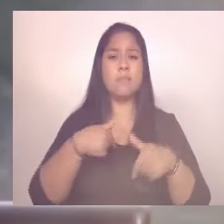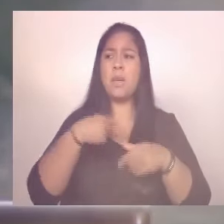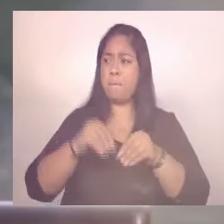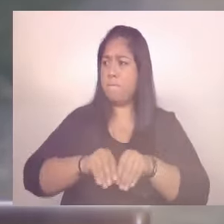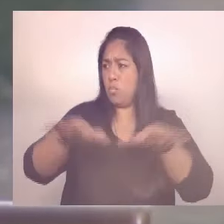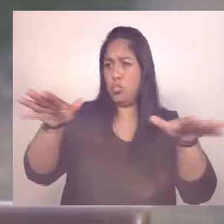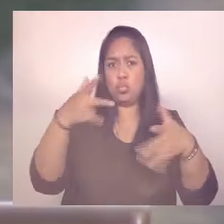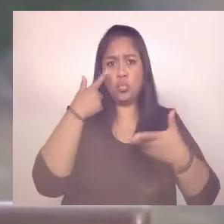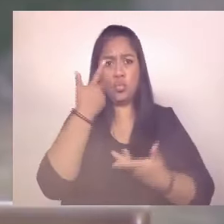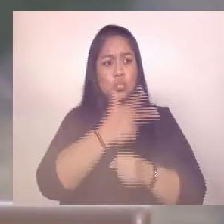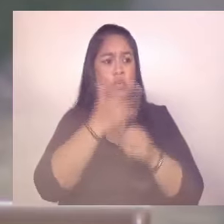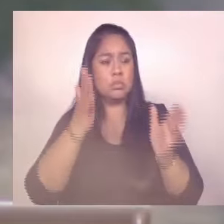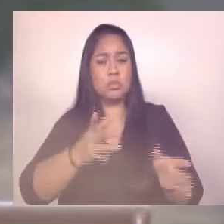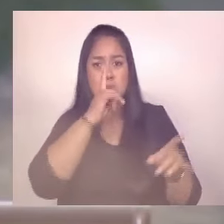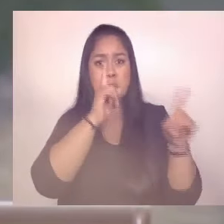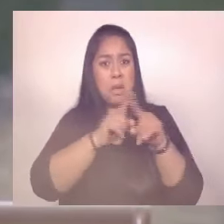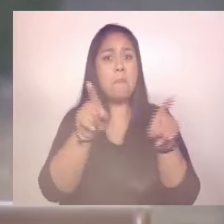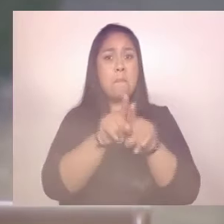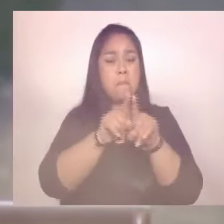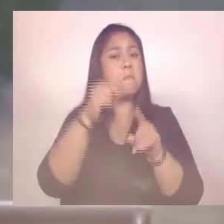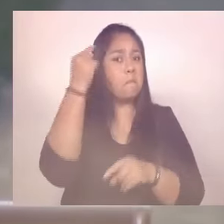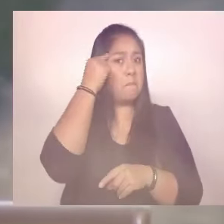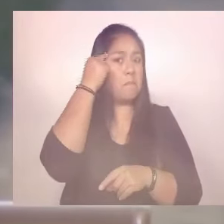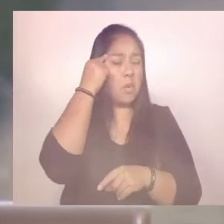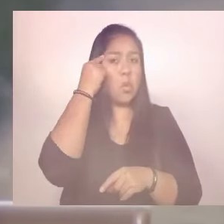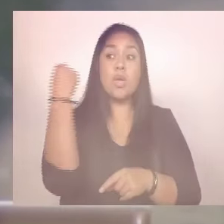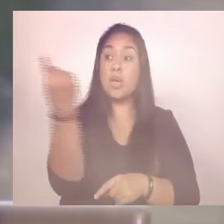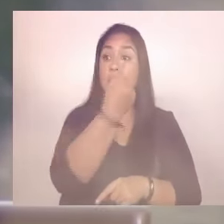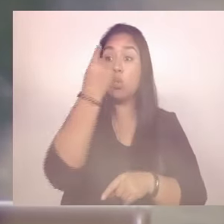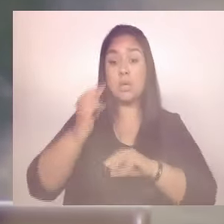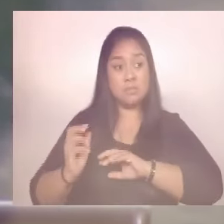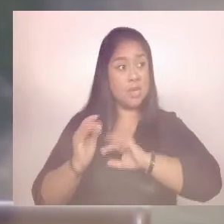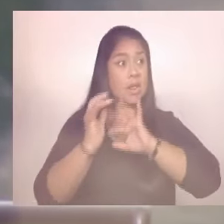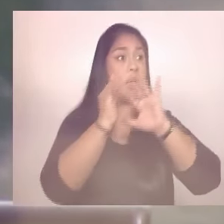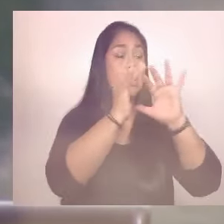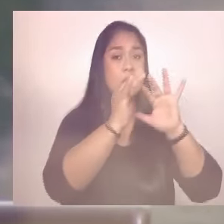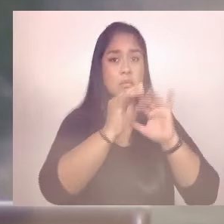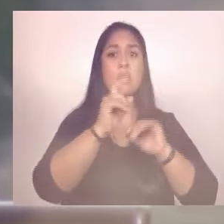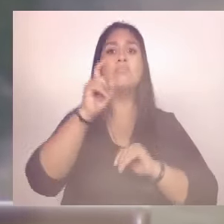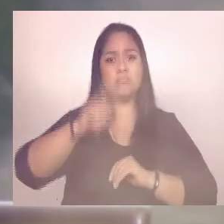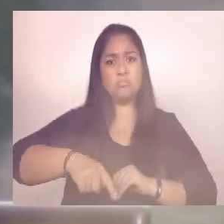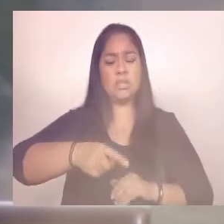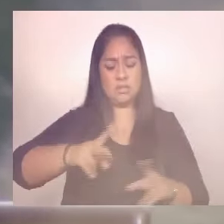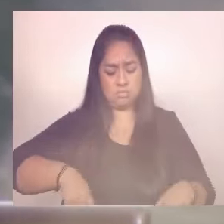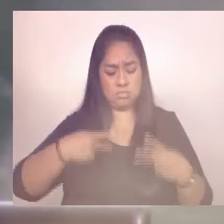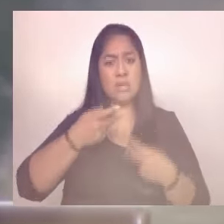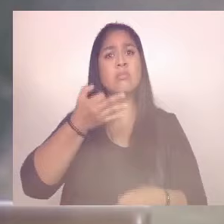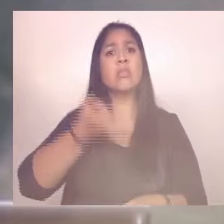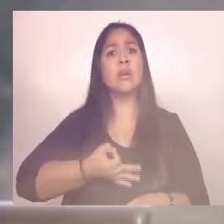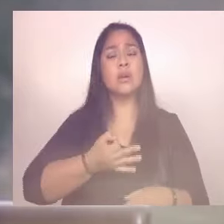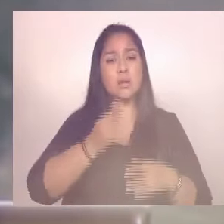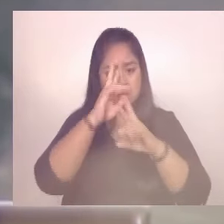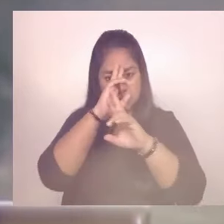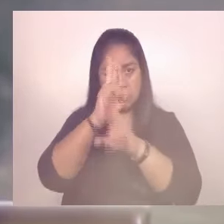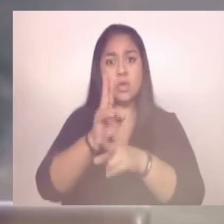de guatemaltecos y guatemaltecas, que todos los inmigrantes merecen la oportunidad de una vida digna y